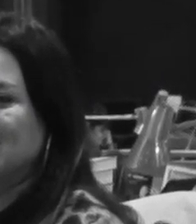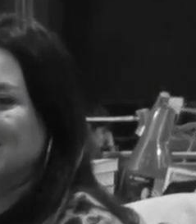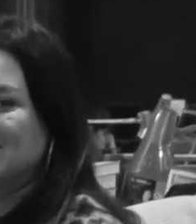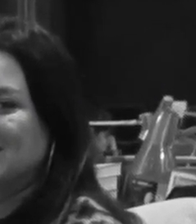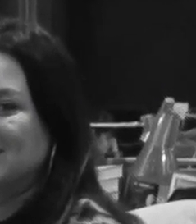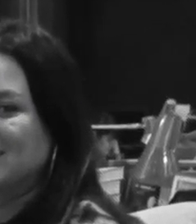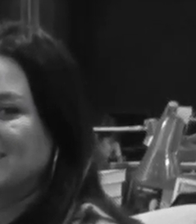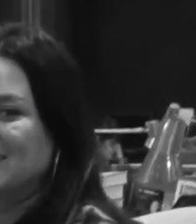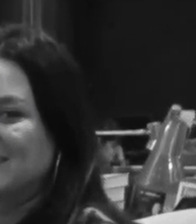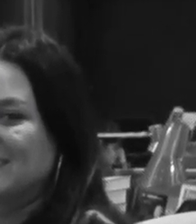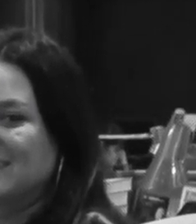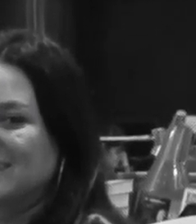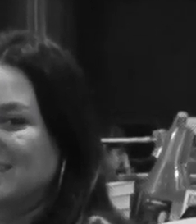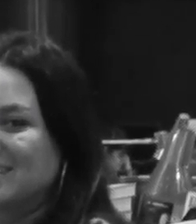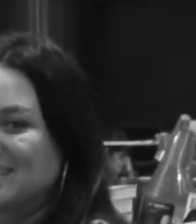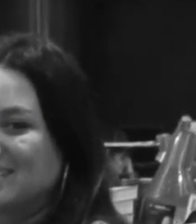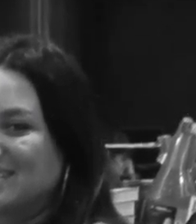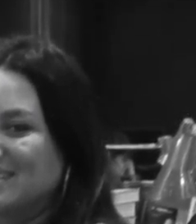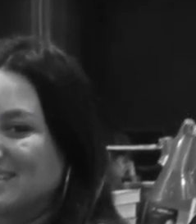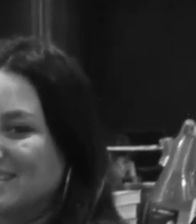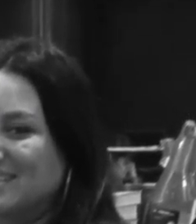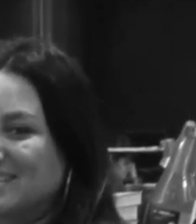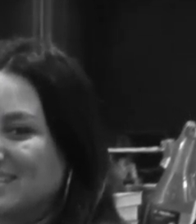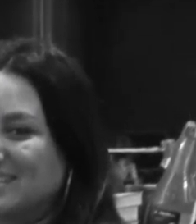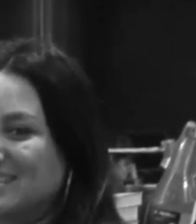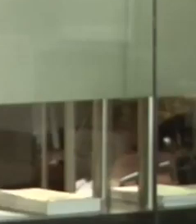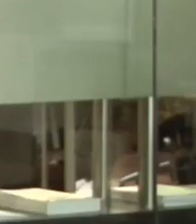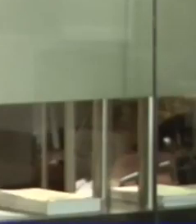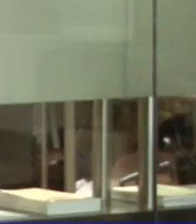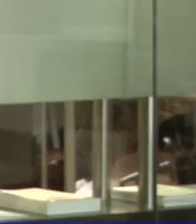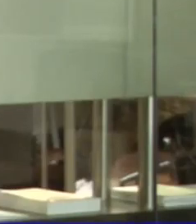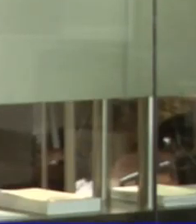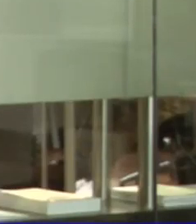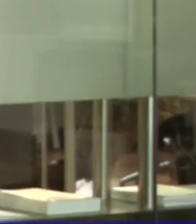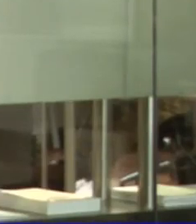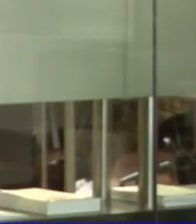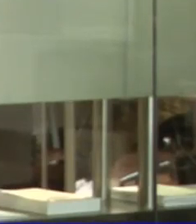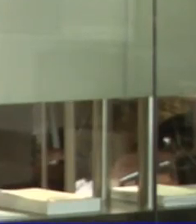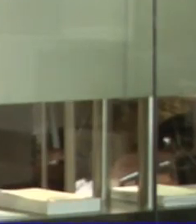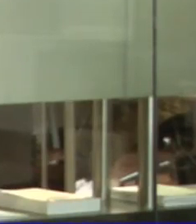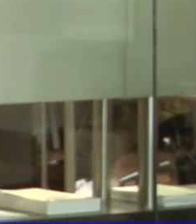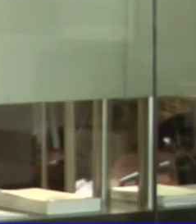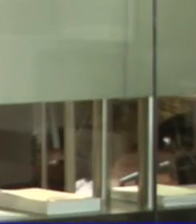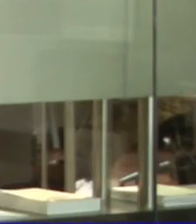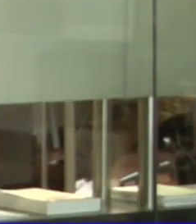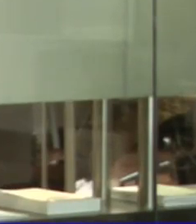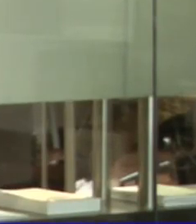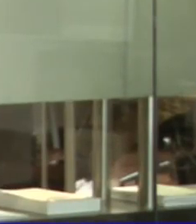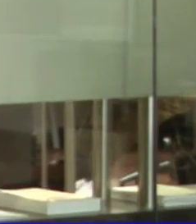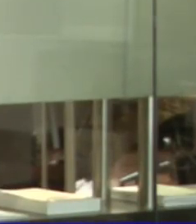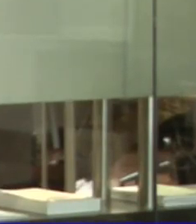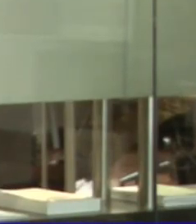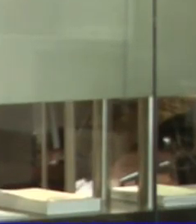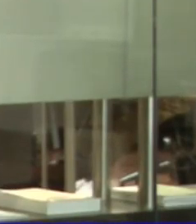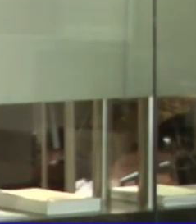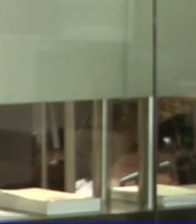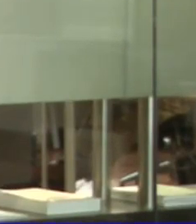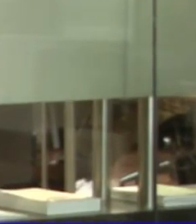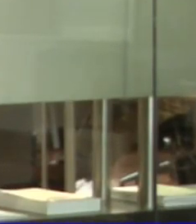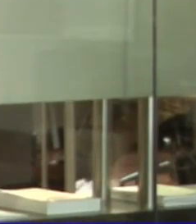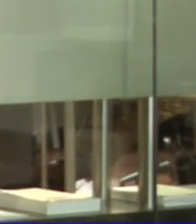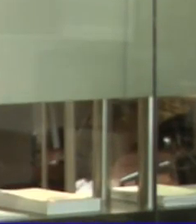bastante en el tema de inclusión. Podemos ver cómo las personas con discapacidad han pasado de